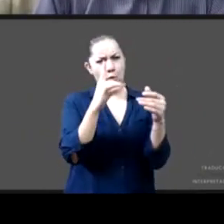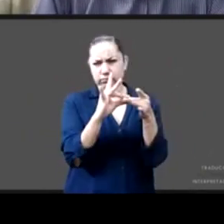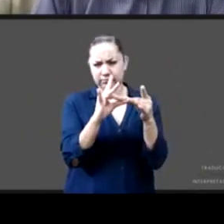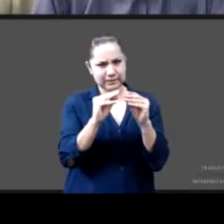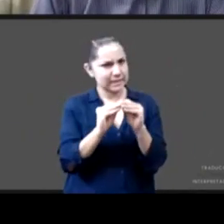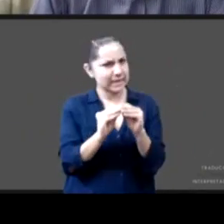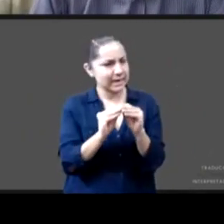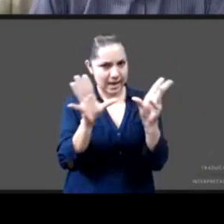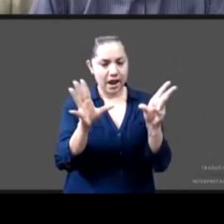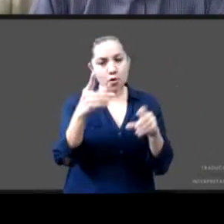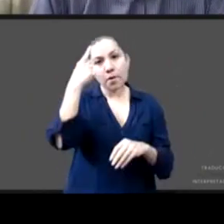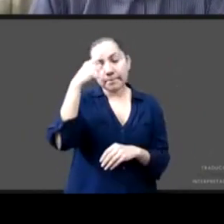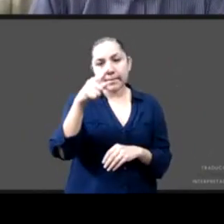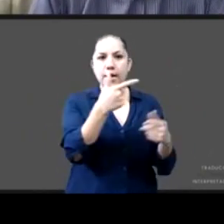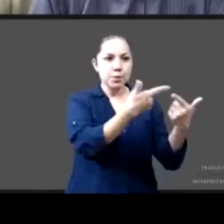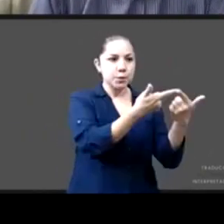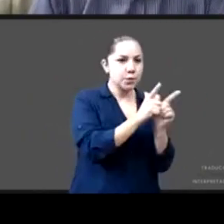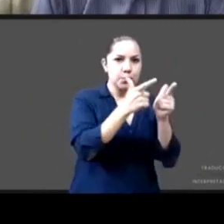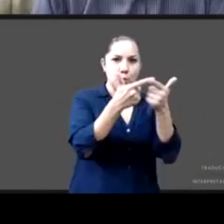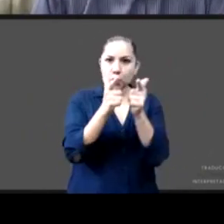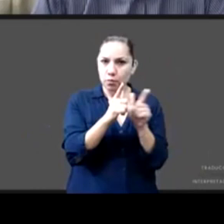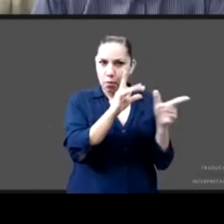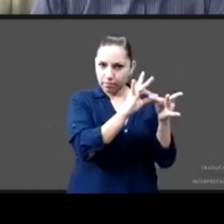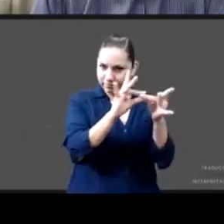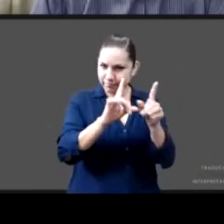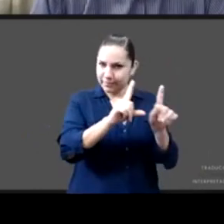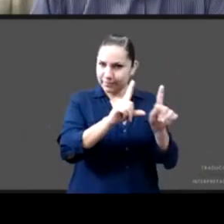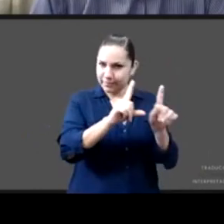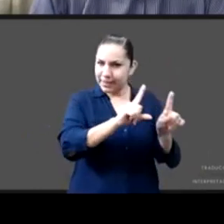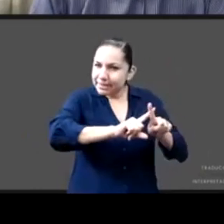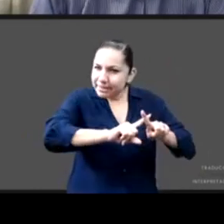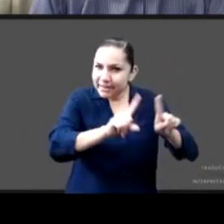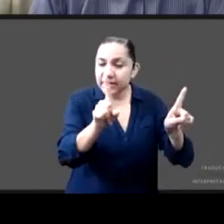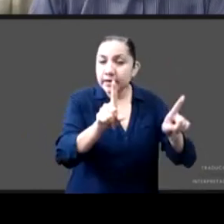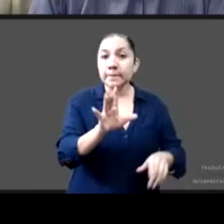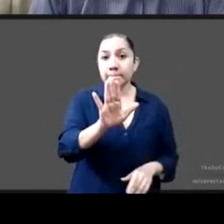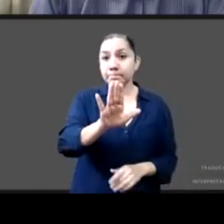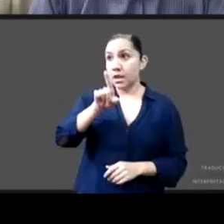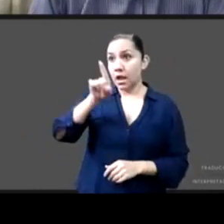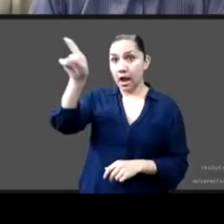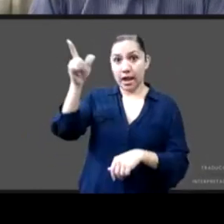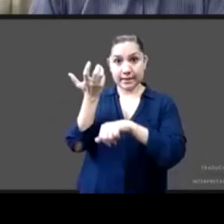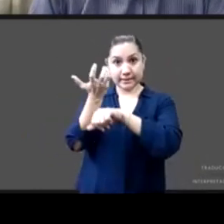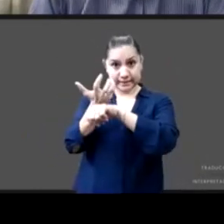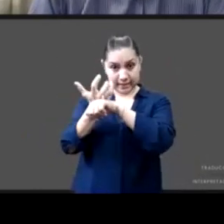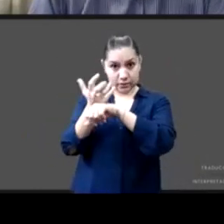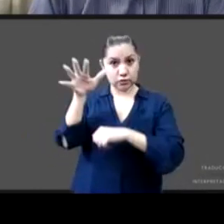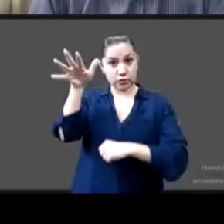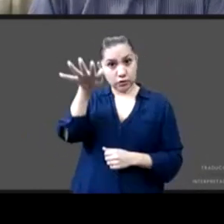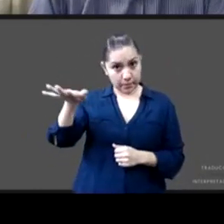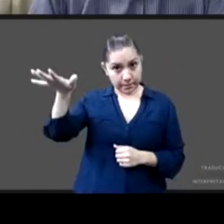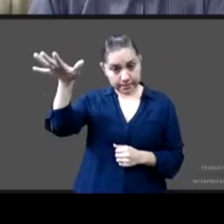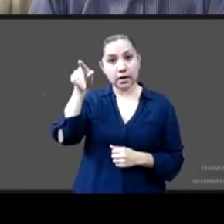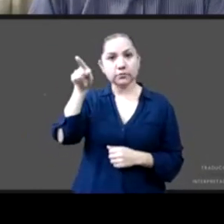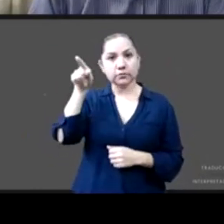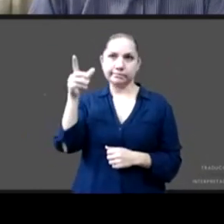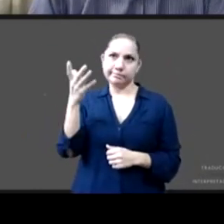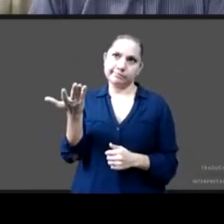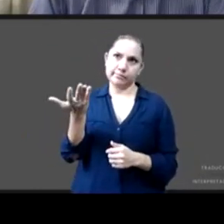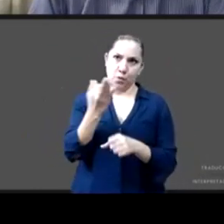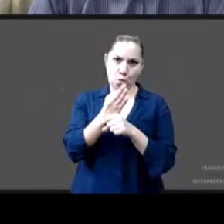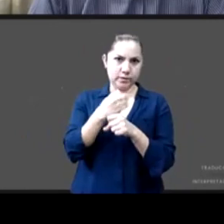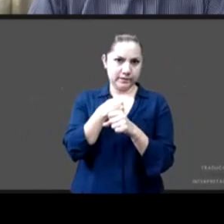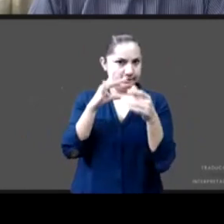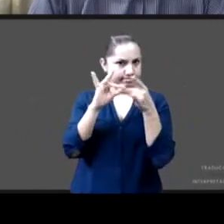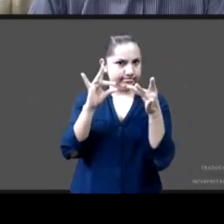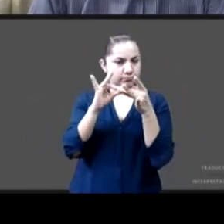de estos grupos. La diferencia es que en Estados Unidos, recuérdense, el único país, voy a hablar nuevamente de América